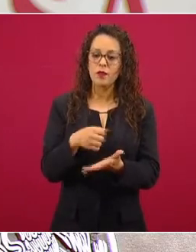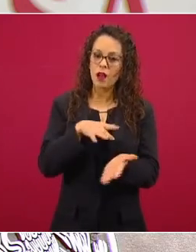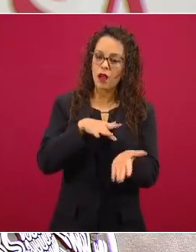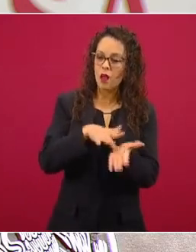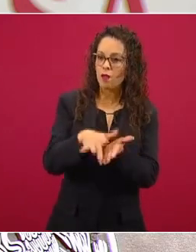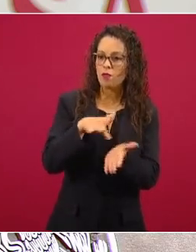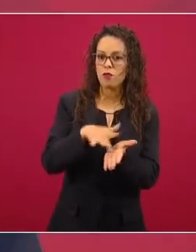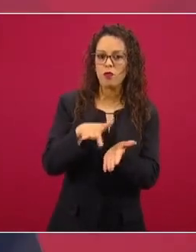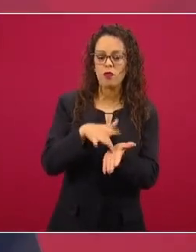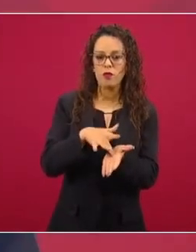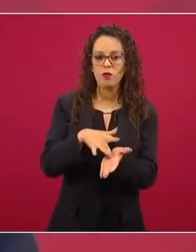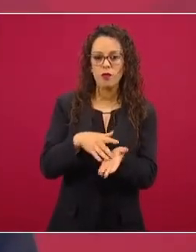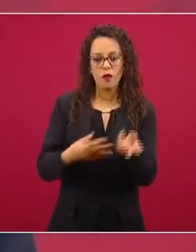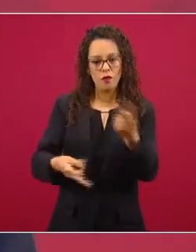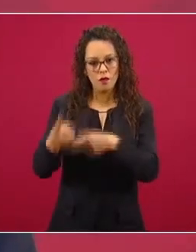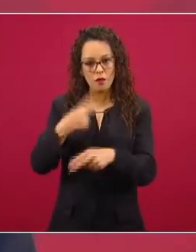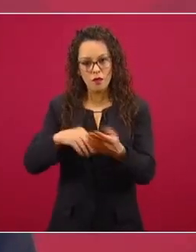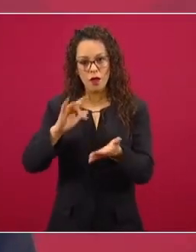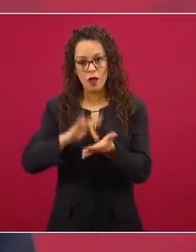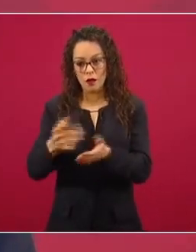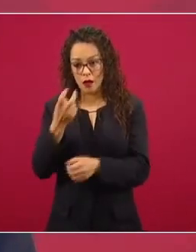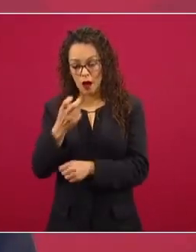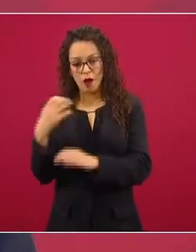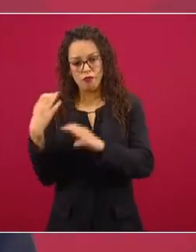contribuyen, generan empleos,